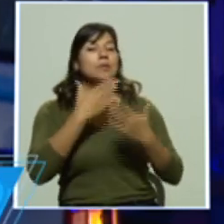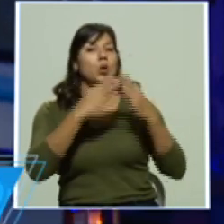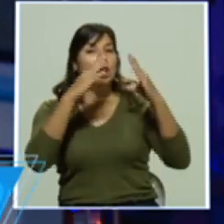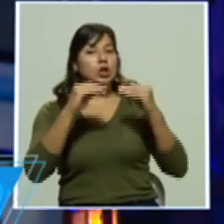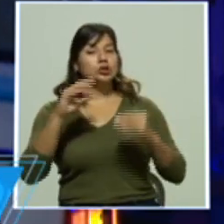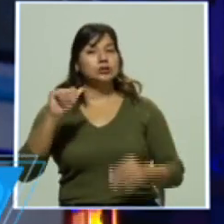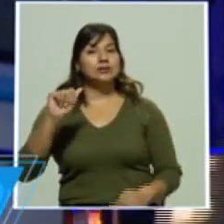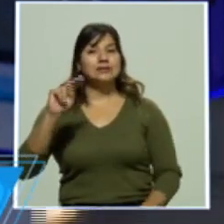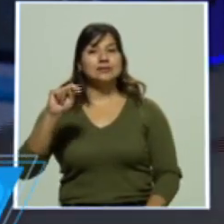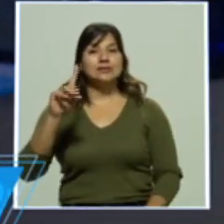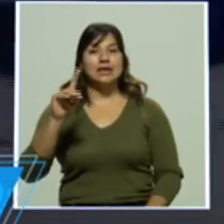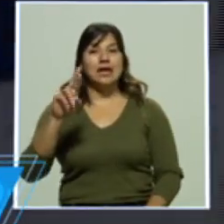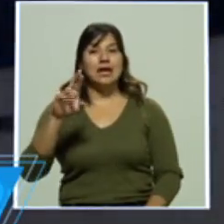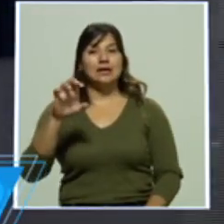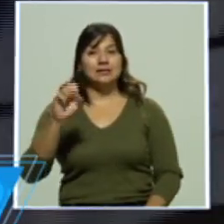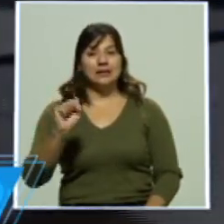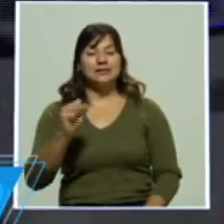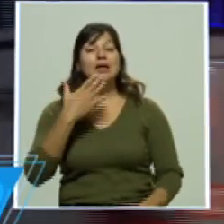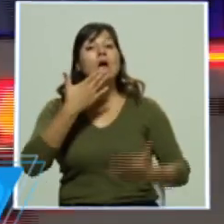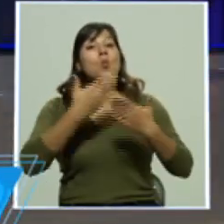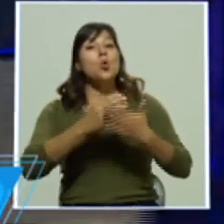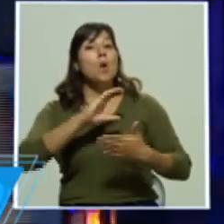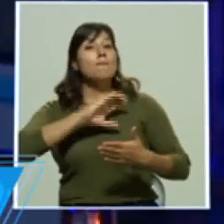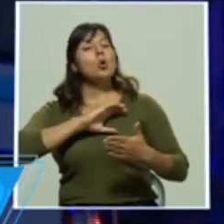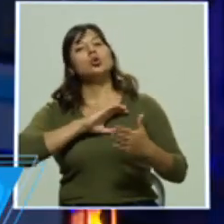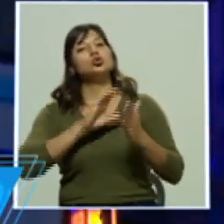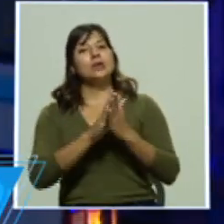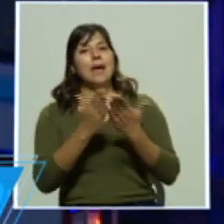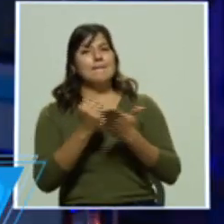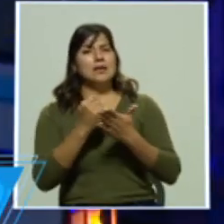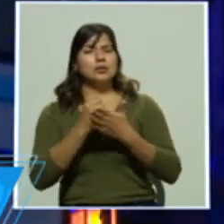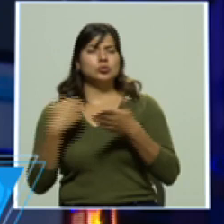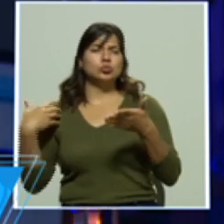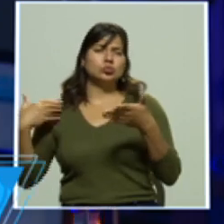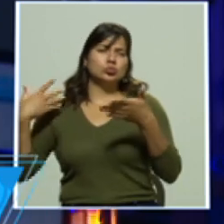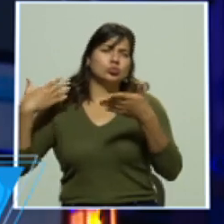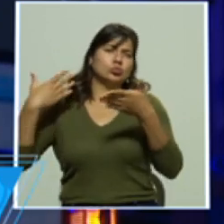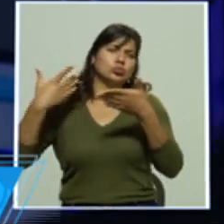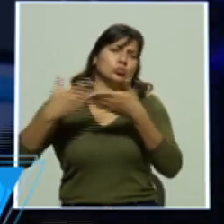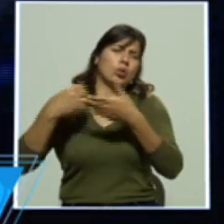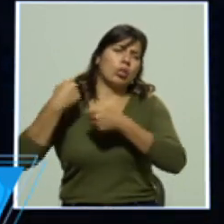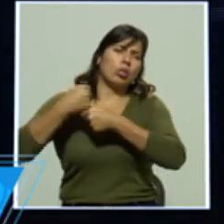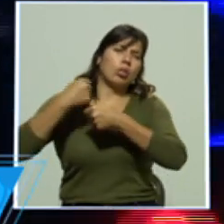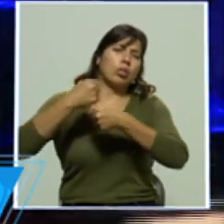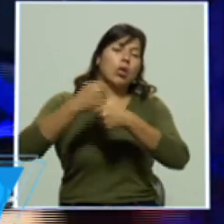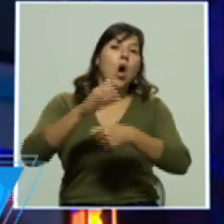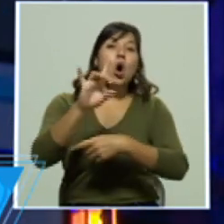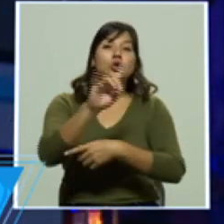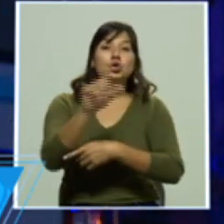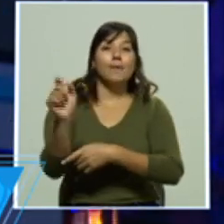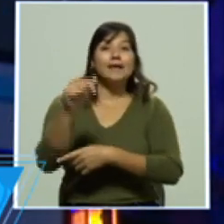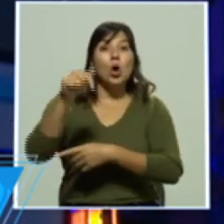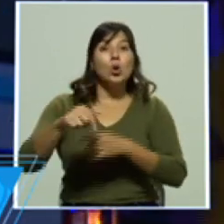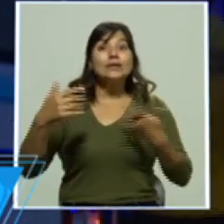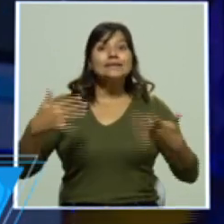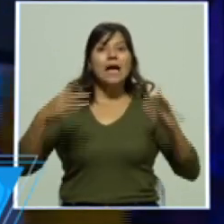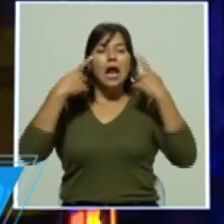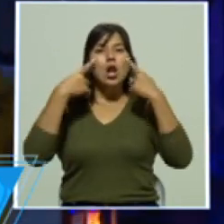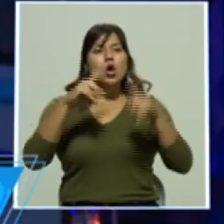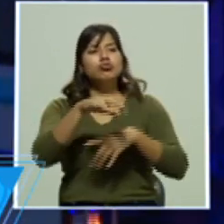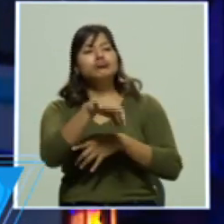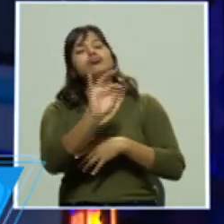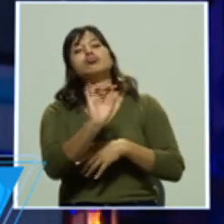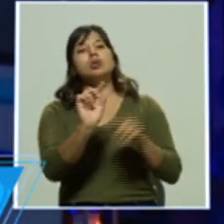Andrés. Bueno, la Policía de Migración, luego de un arduo trabajo que duró más de 8 meses, logra el día de hoy desarticular